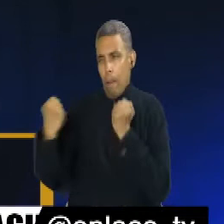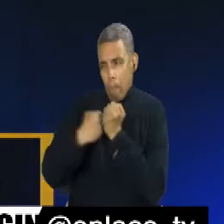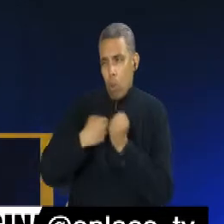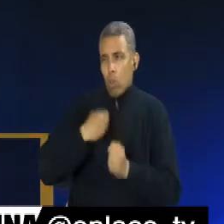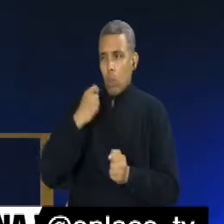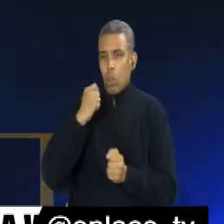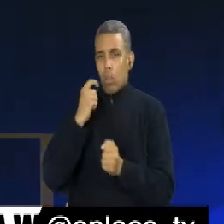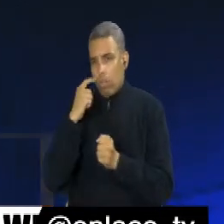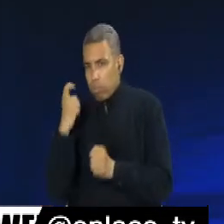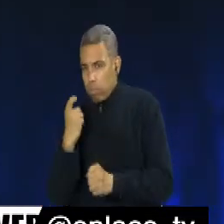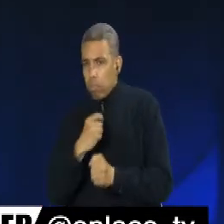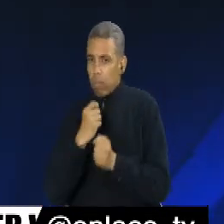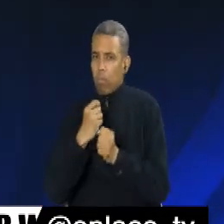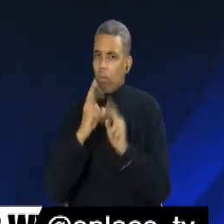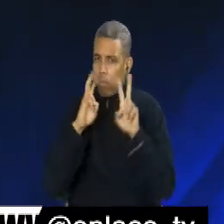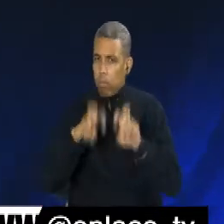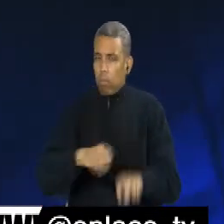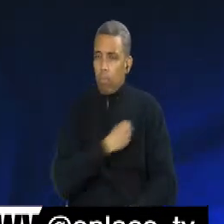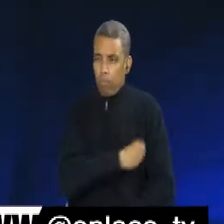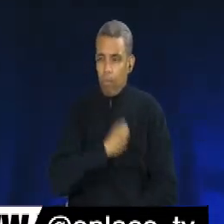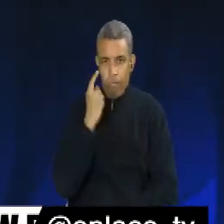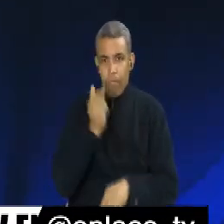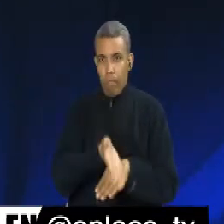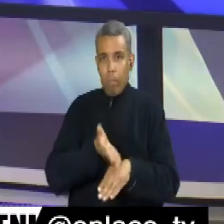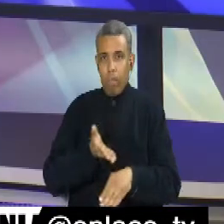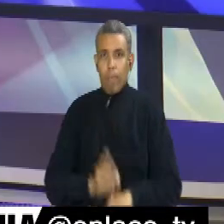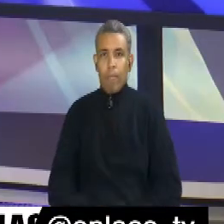investigar esta extraña desaparición.